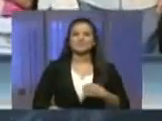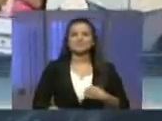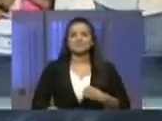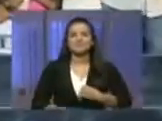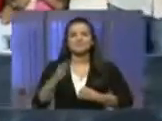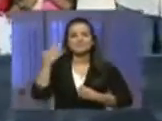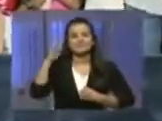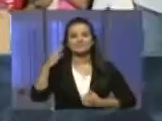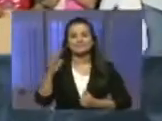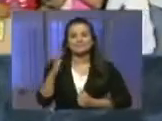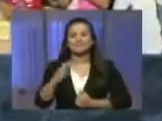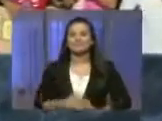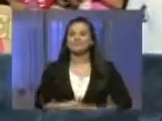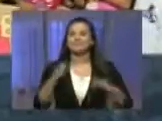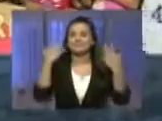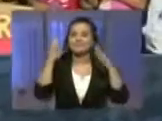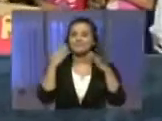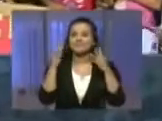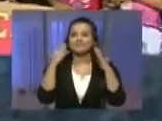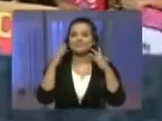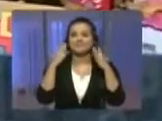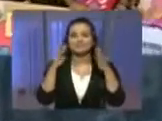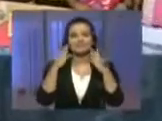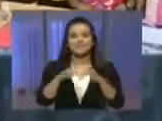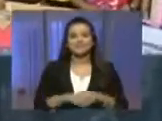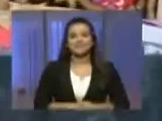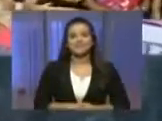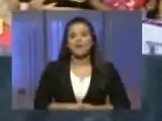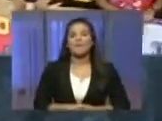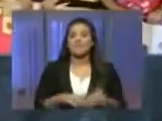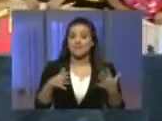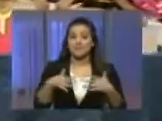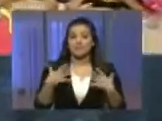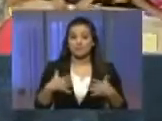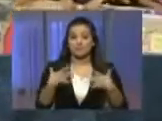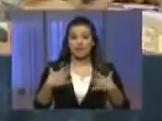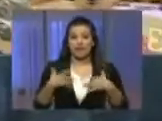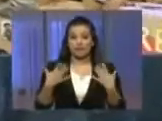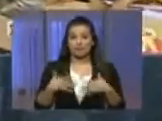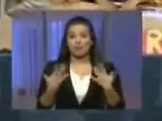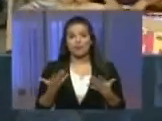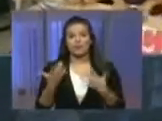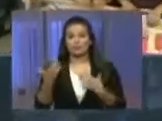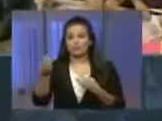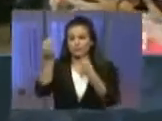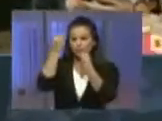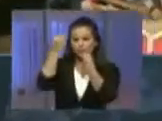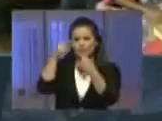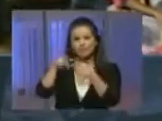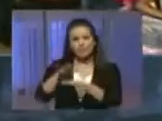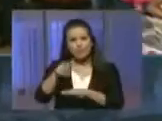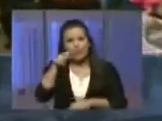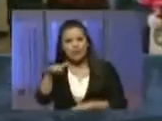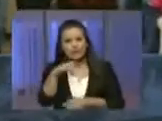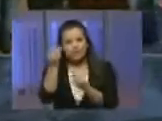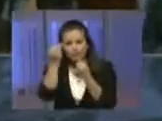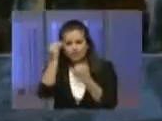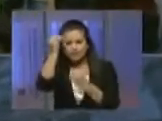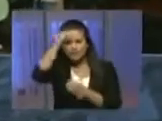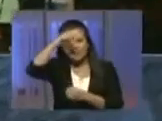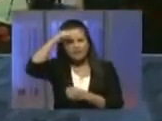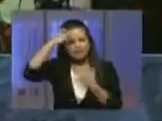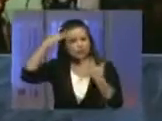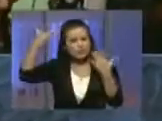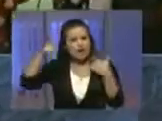muy bien disfrutando de la sabiduría de nuestro pueblo